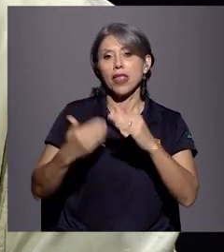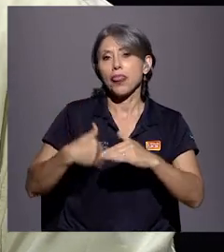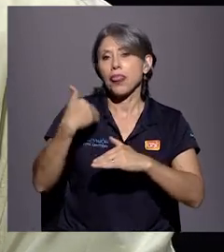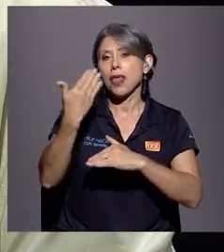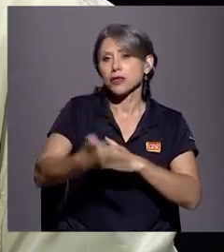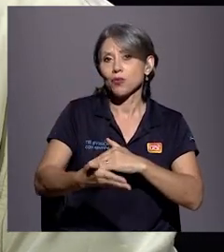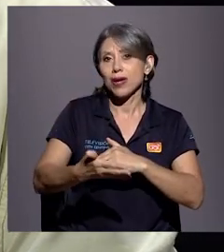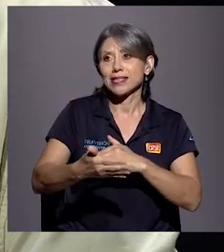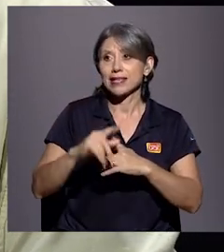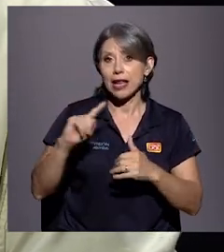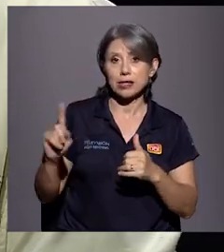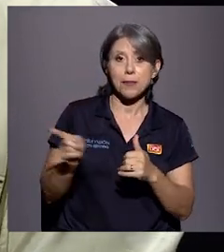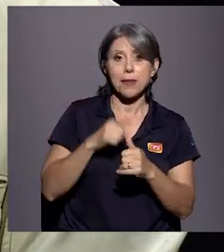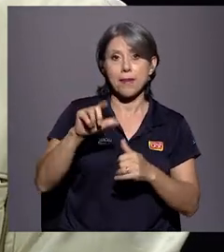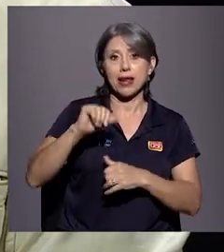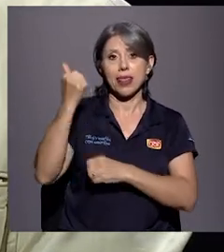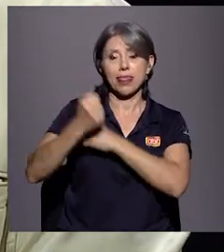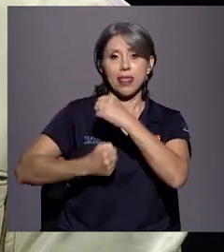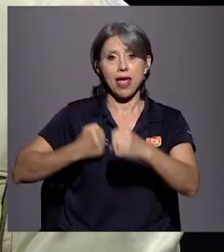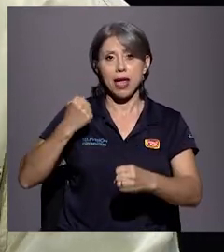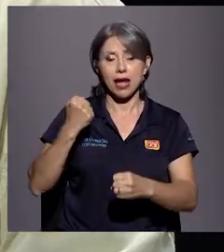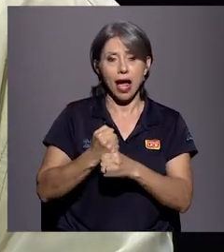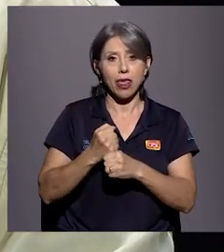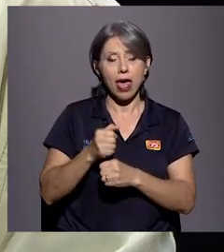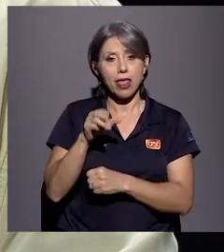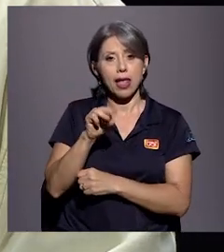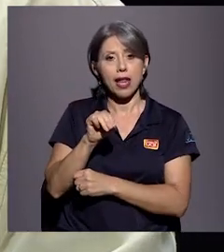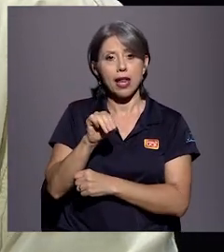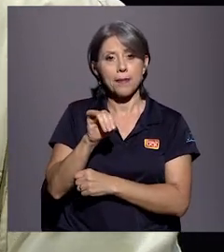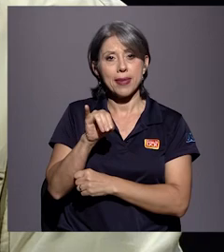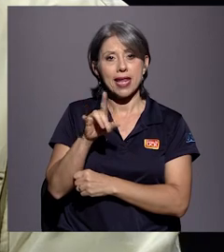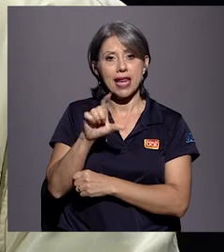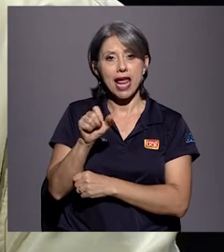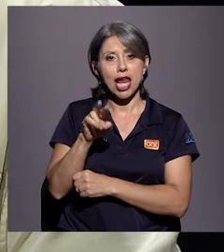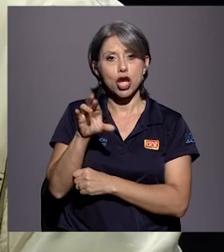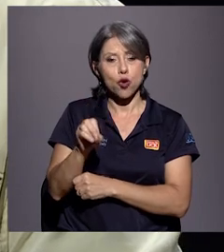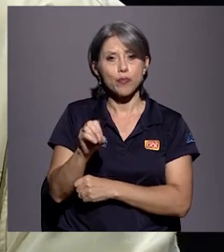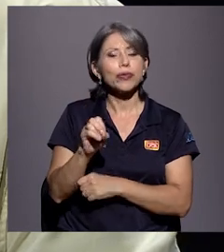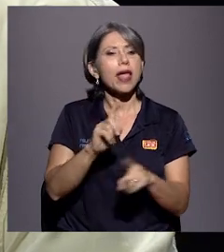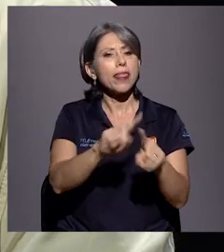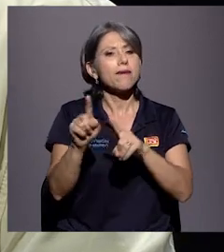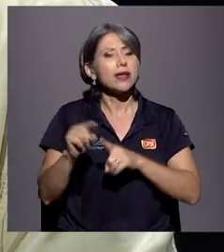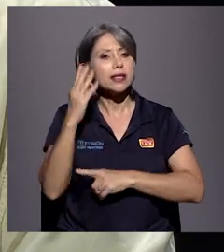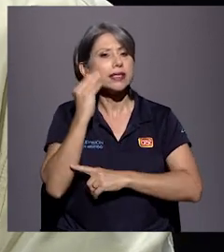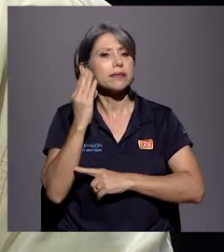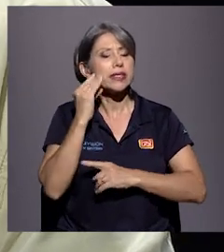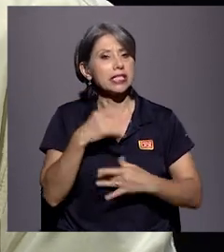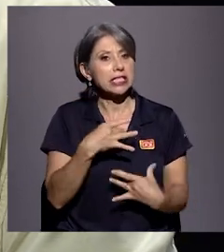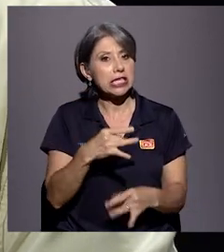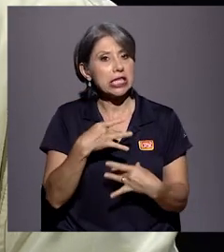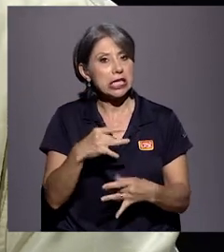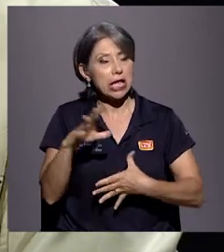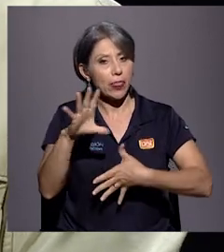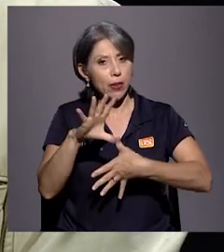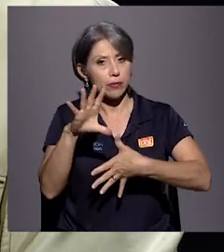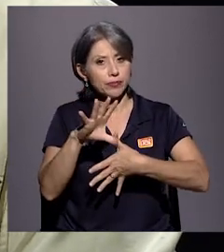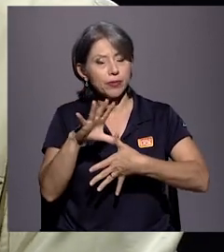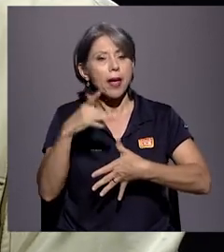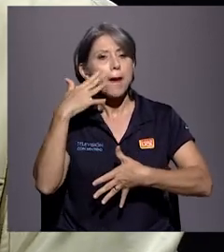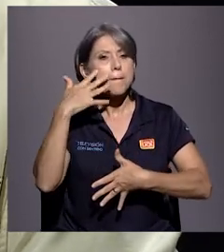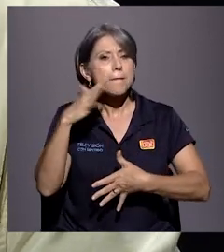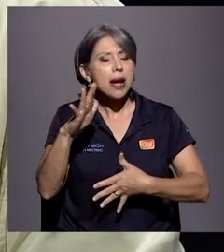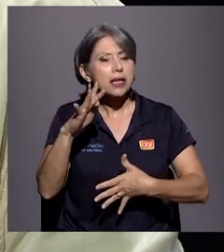una década, la primera década del milenio, donde hubo experiencias interesantes en el continente que